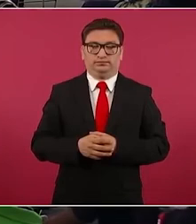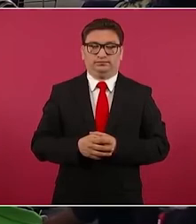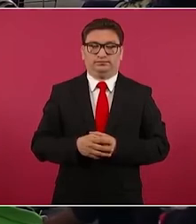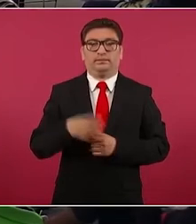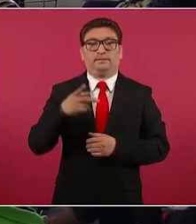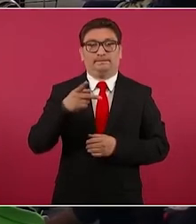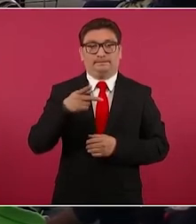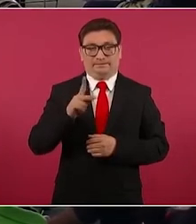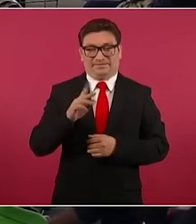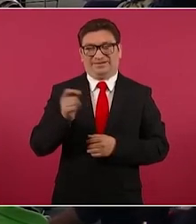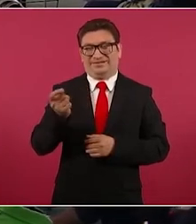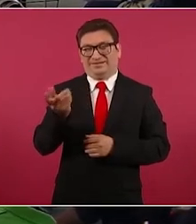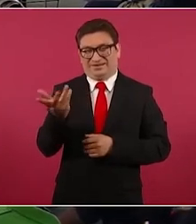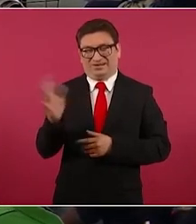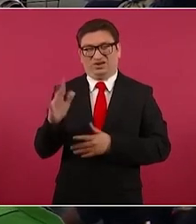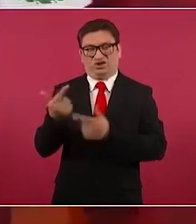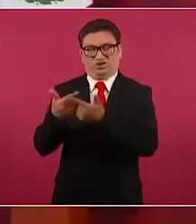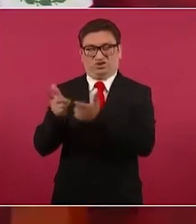adversarios